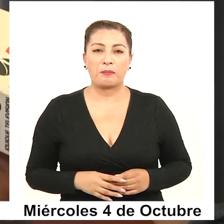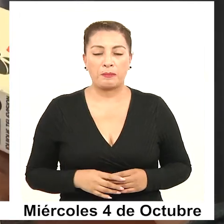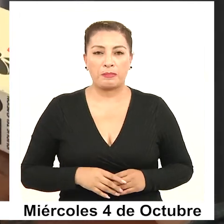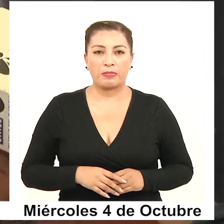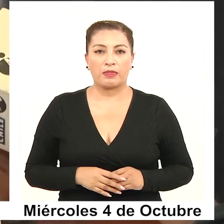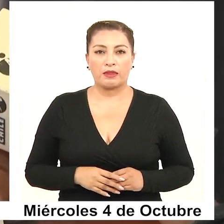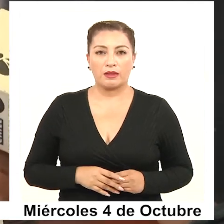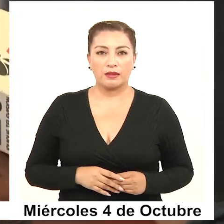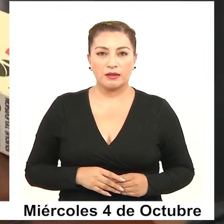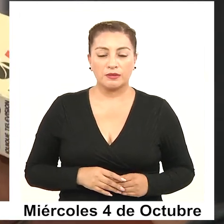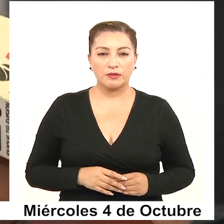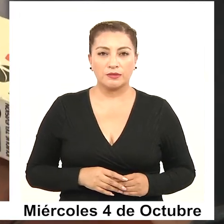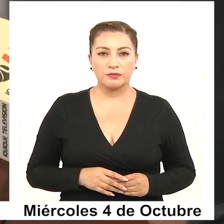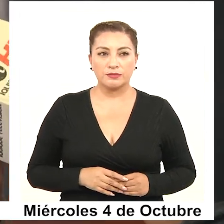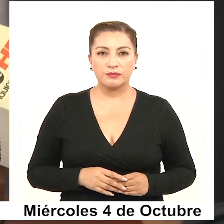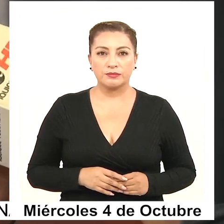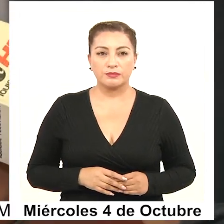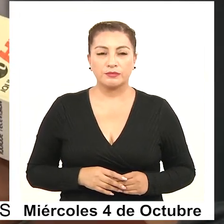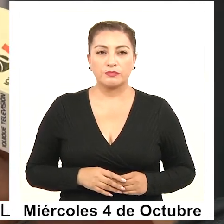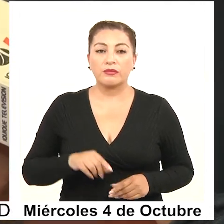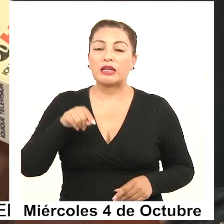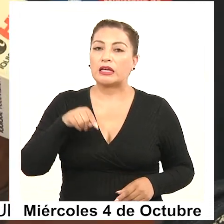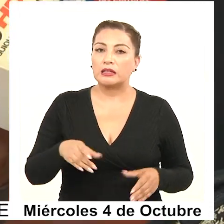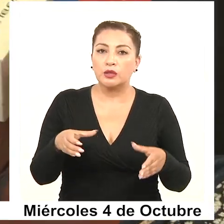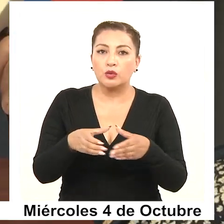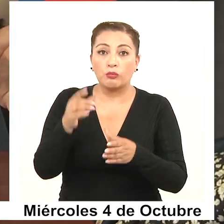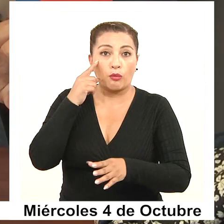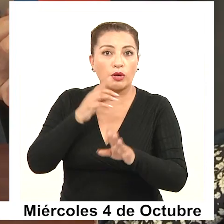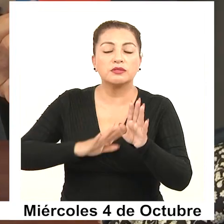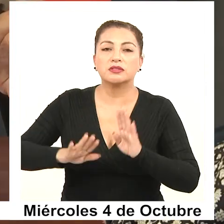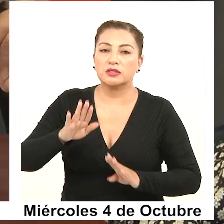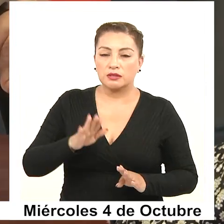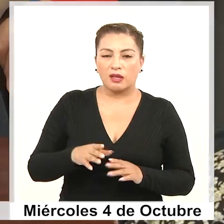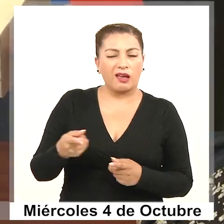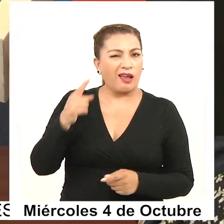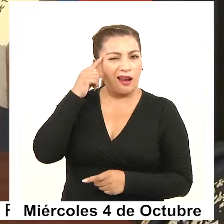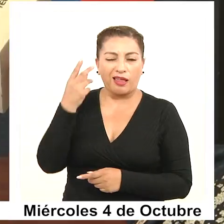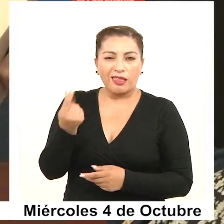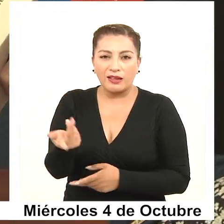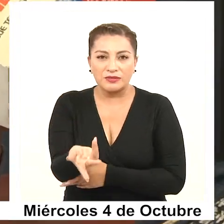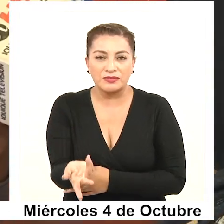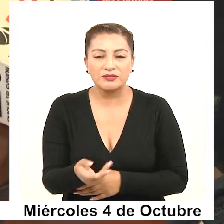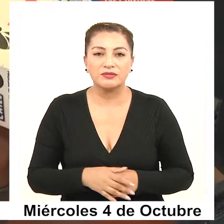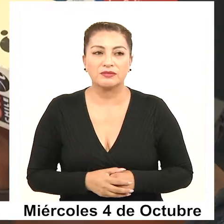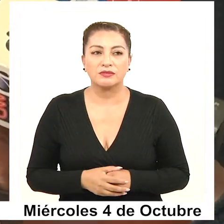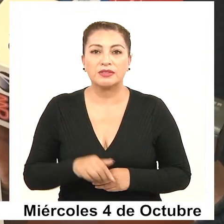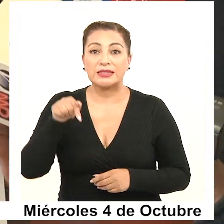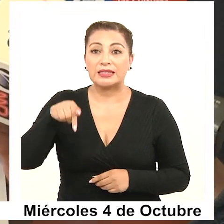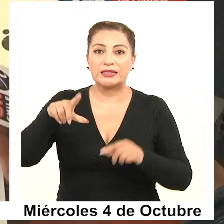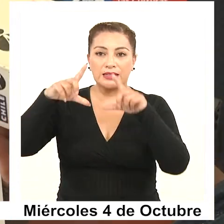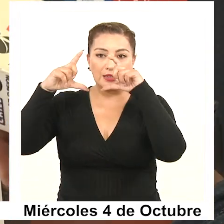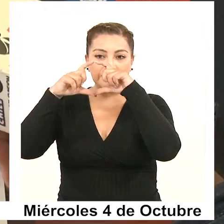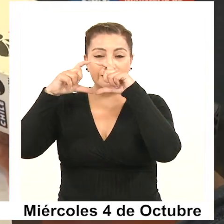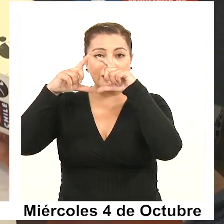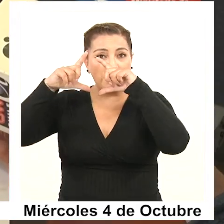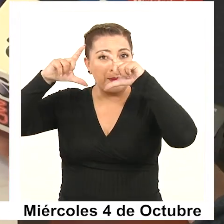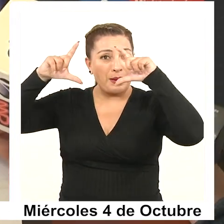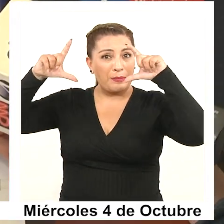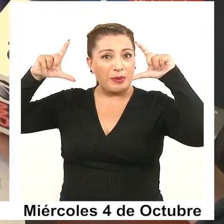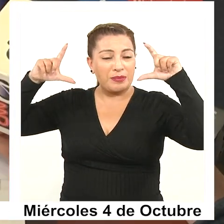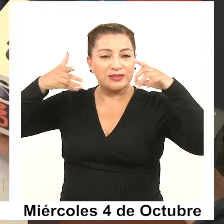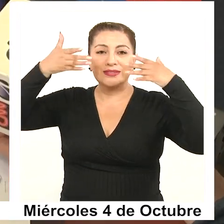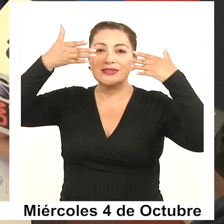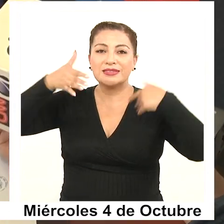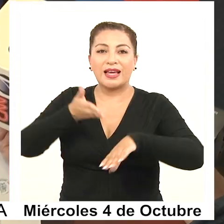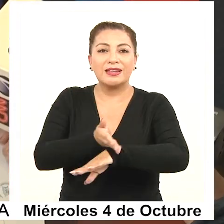está esta categoría de protección. Pero la idea es poder ampliar este sector que ya